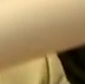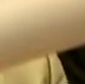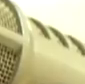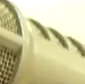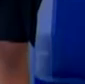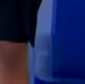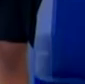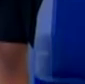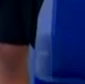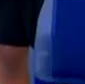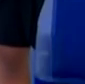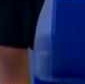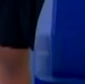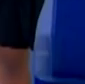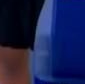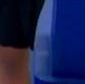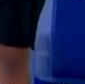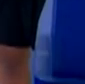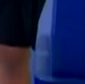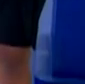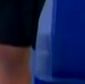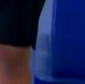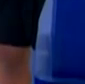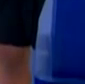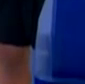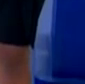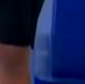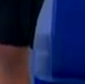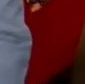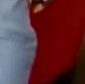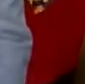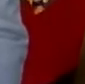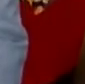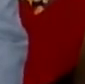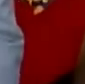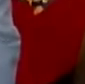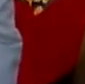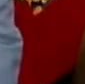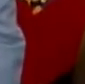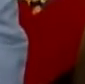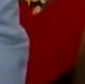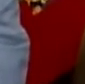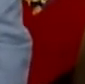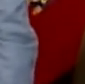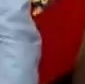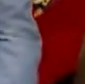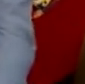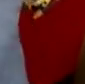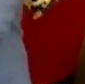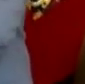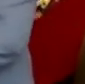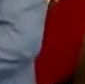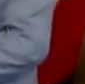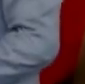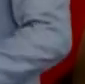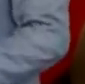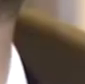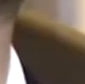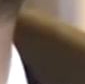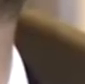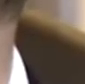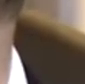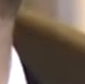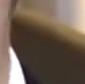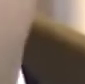los expertos. Y también, amigos, a la par empieza la transición en el municipio de Quito. Rodas y Yunda mantuvieron su primer